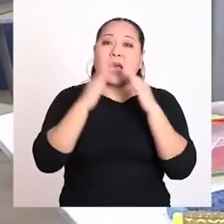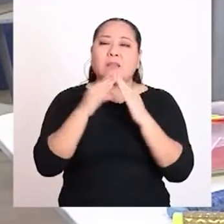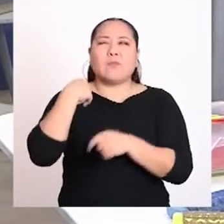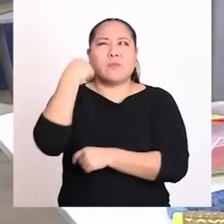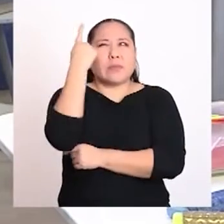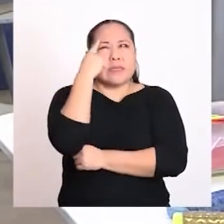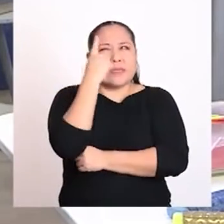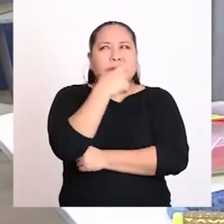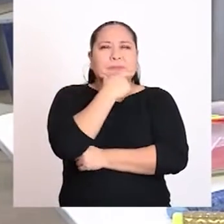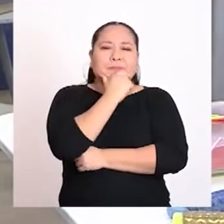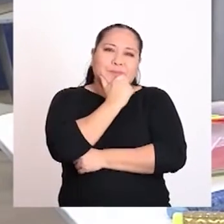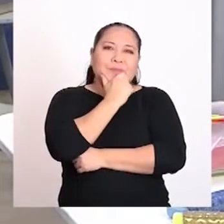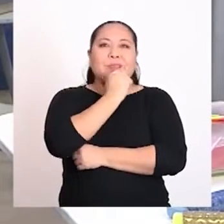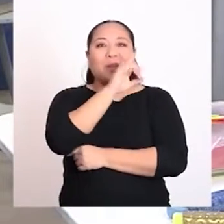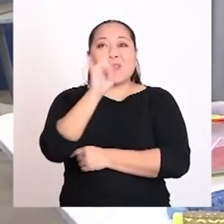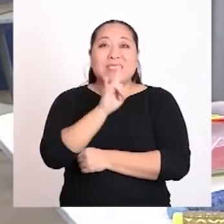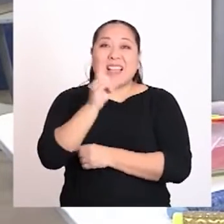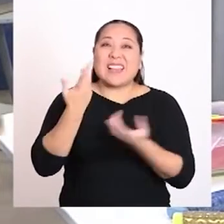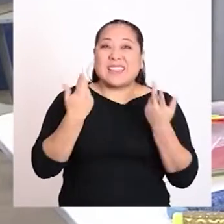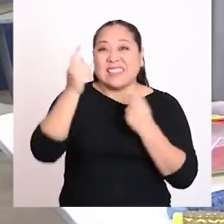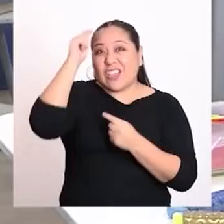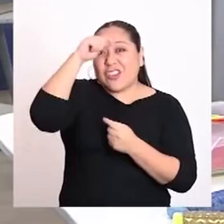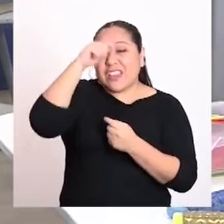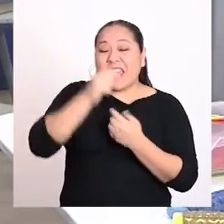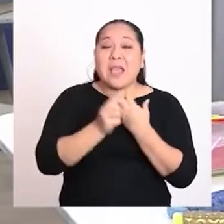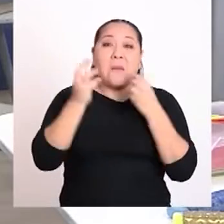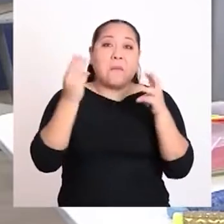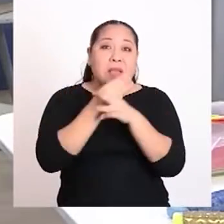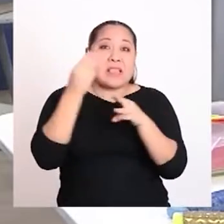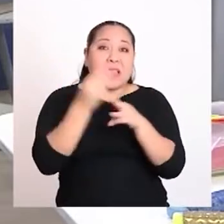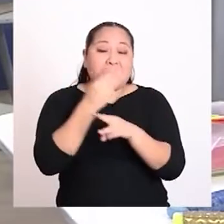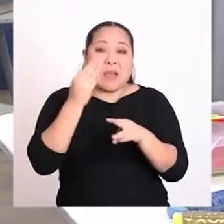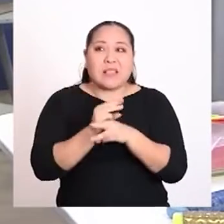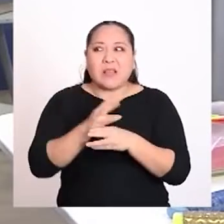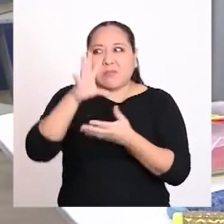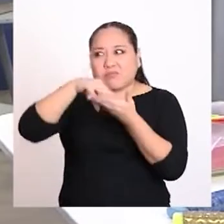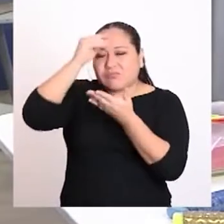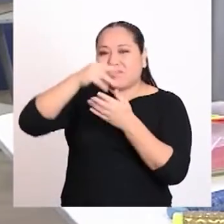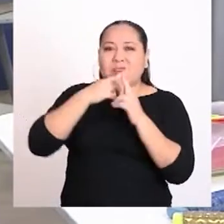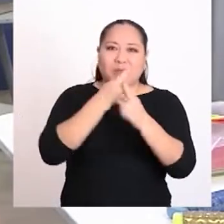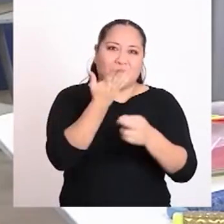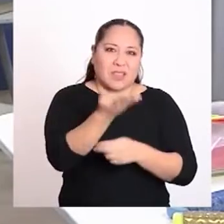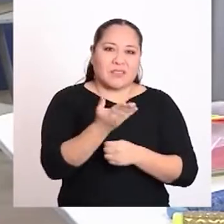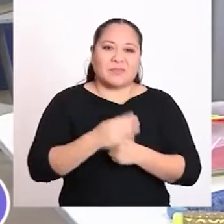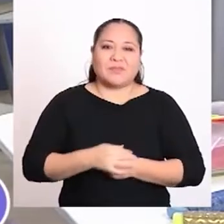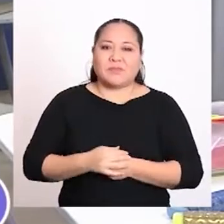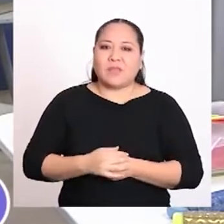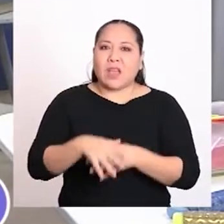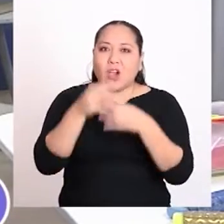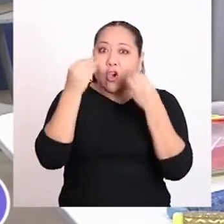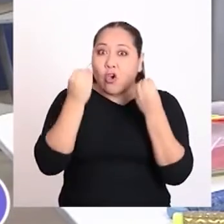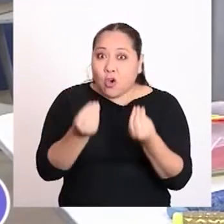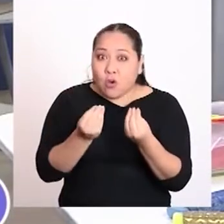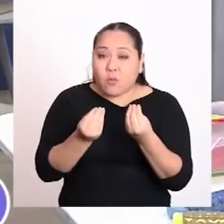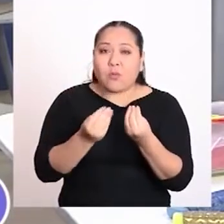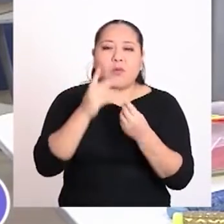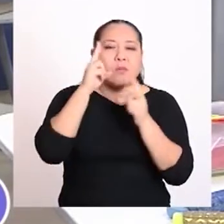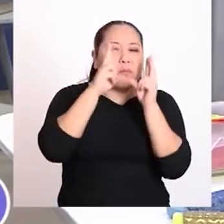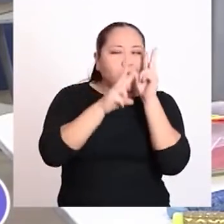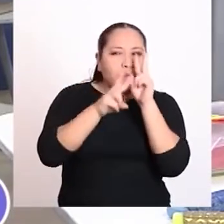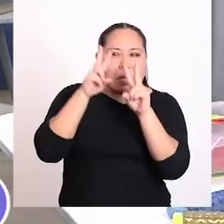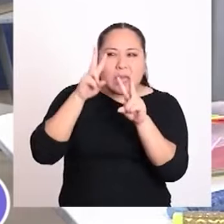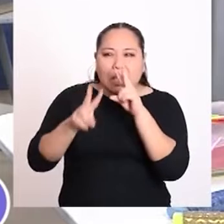eso pensé que sería útil aplicar algunas de las teorías matemáticas que hemos ido aprendiendo para responder lo siguiente. ¿Cómo